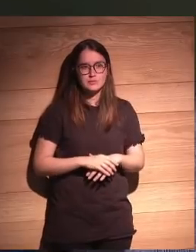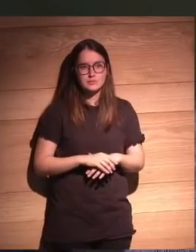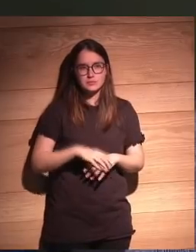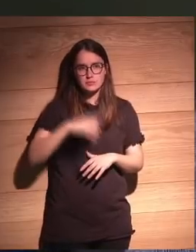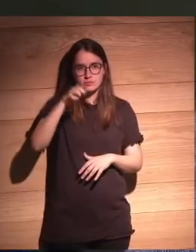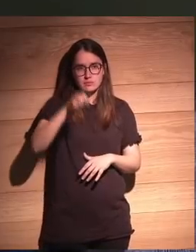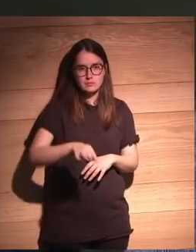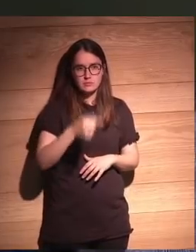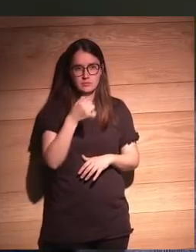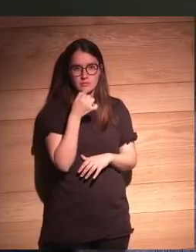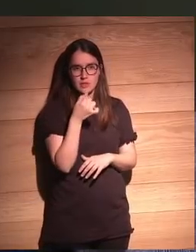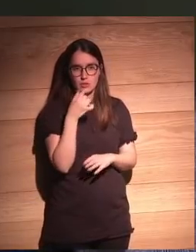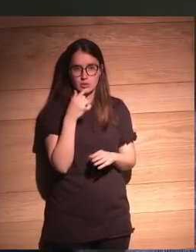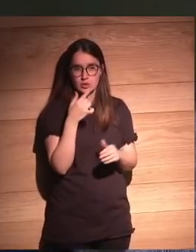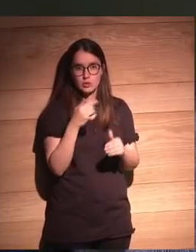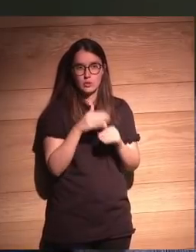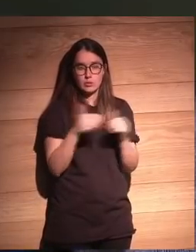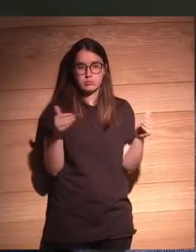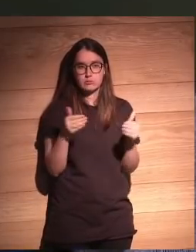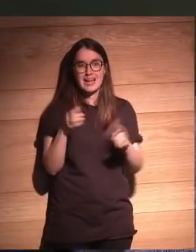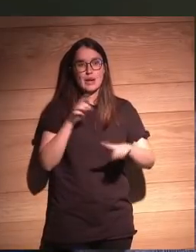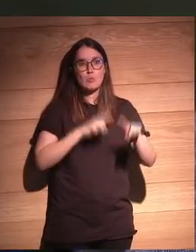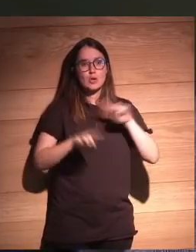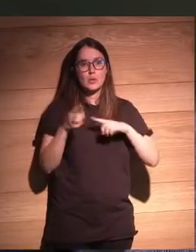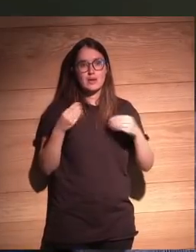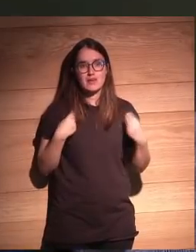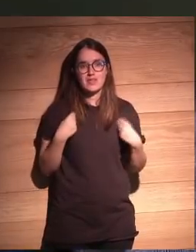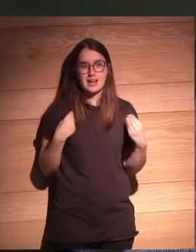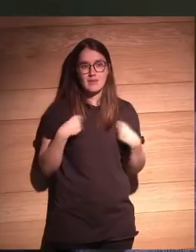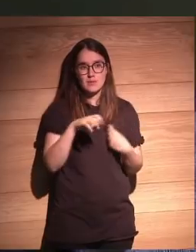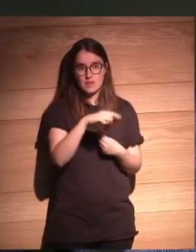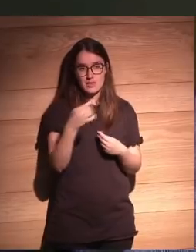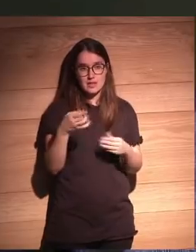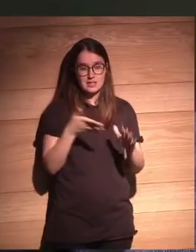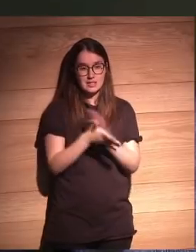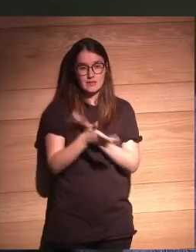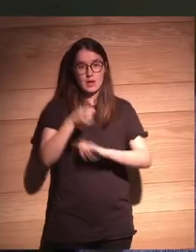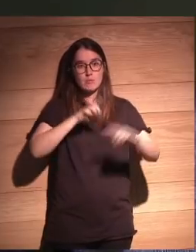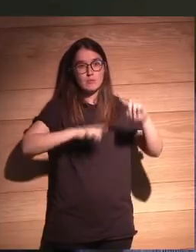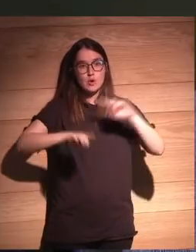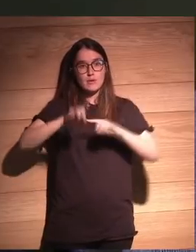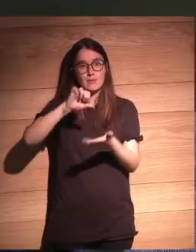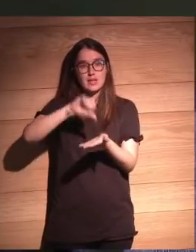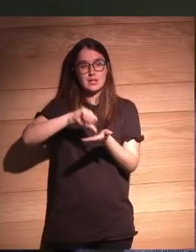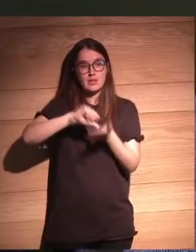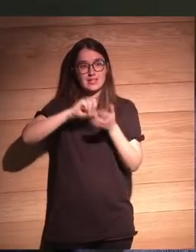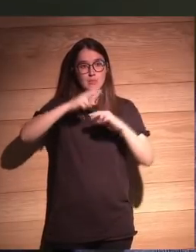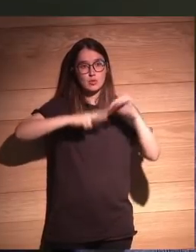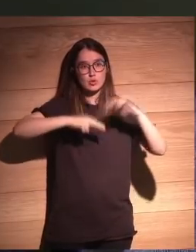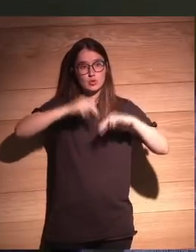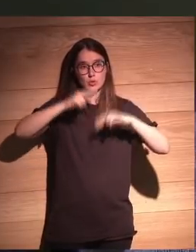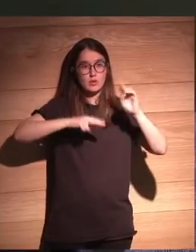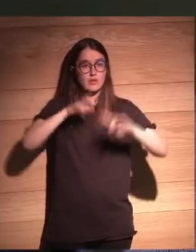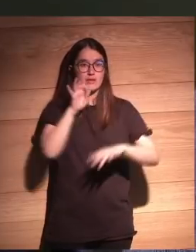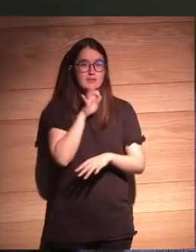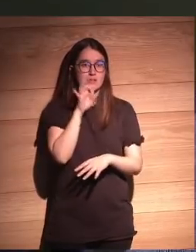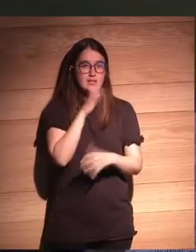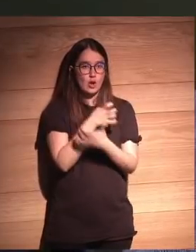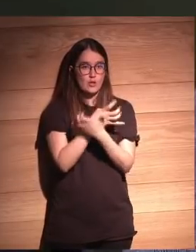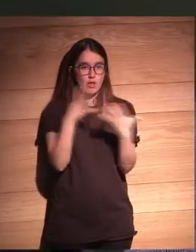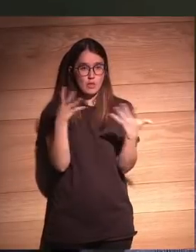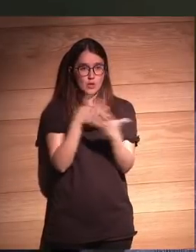También lo has dicho al empezar, el problema de la vivienda es el problema de las ciudades que hemos construido desde el siglo